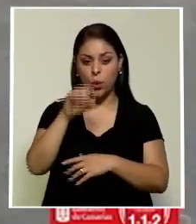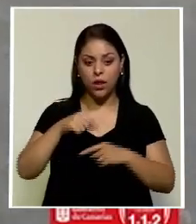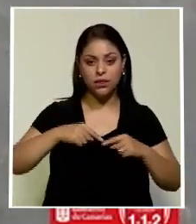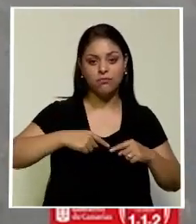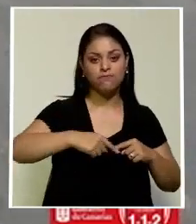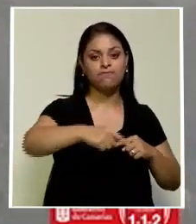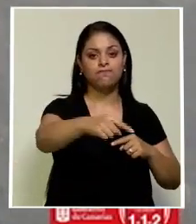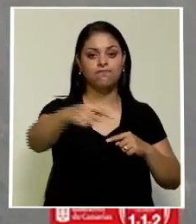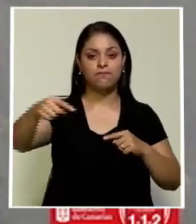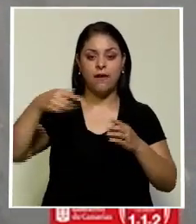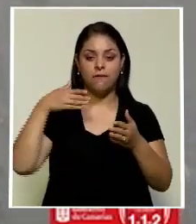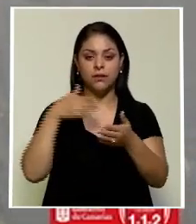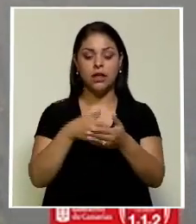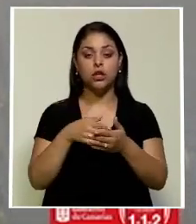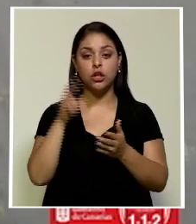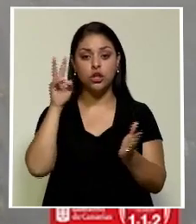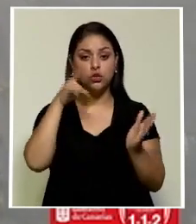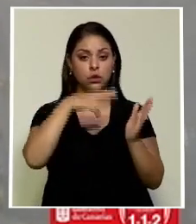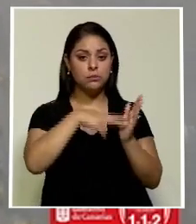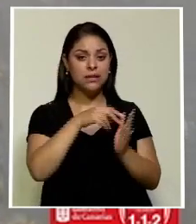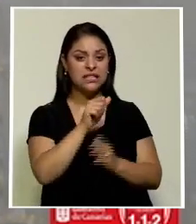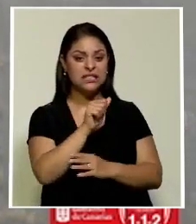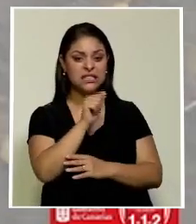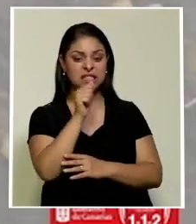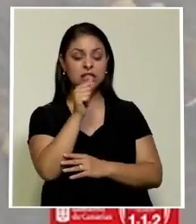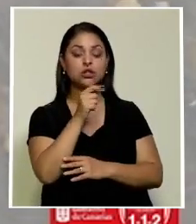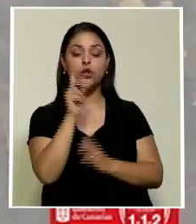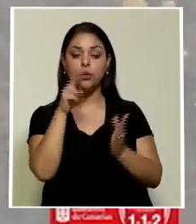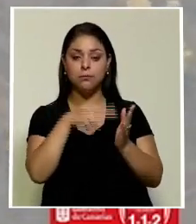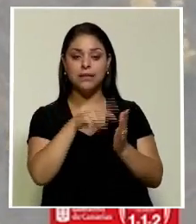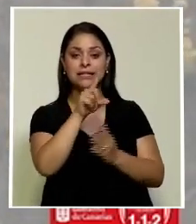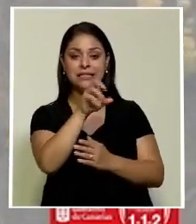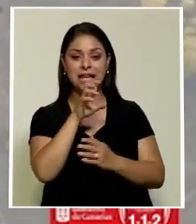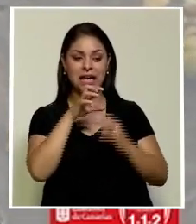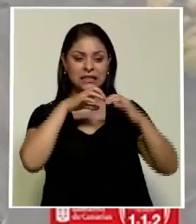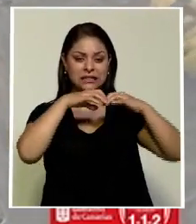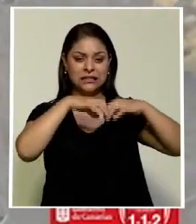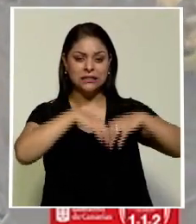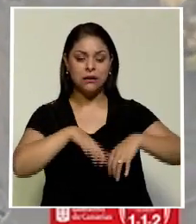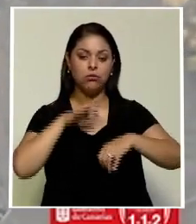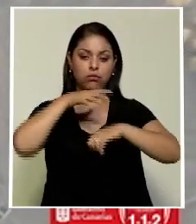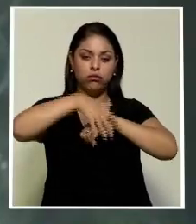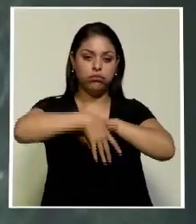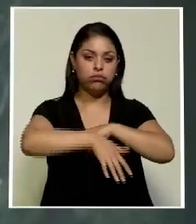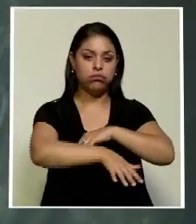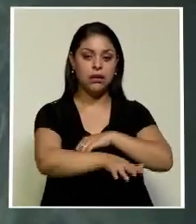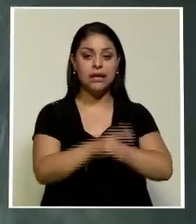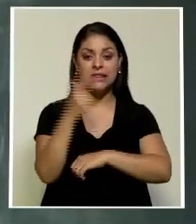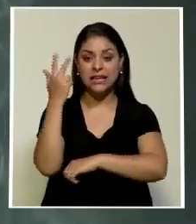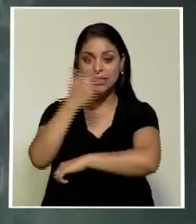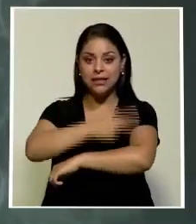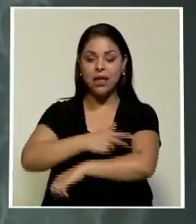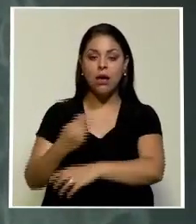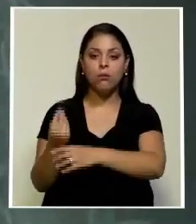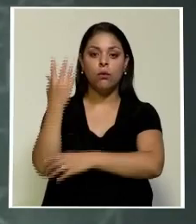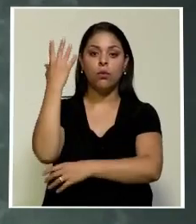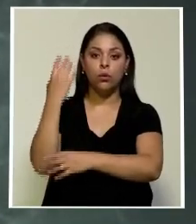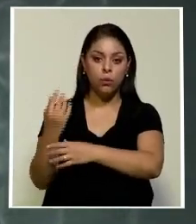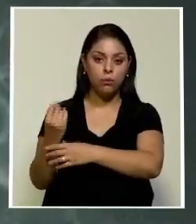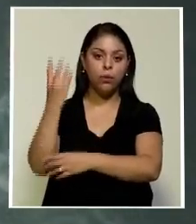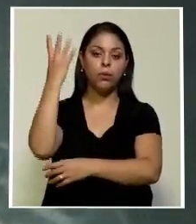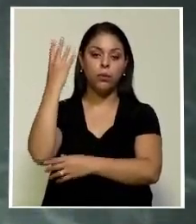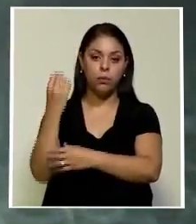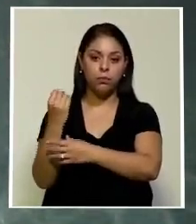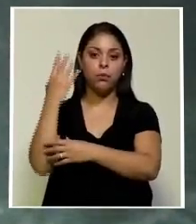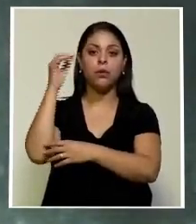y las 2.100 edificaciones engullidas por la lava, pero 33 días de actividad volcánica han dejado también su huella en